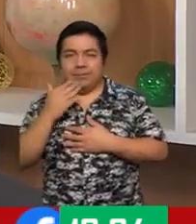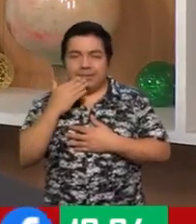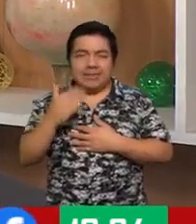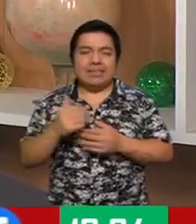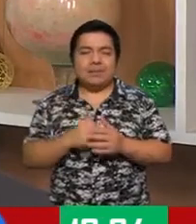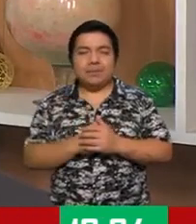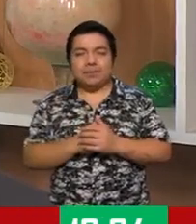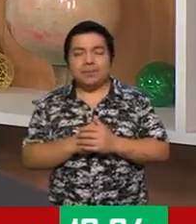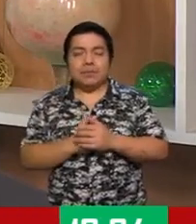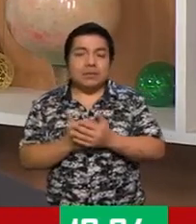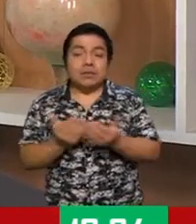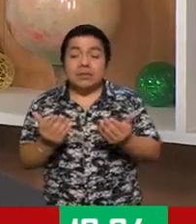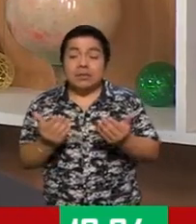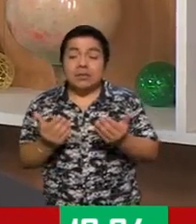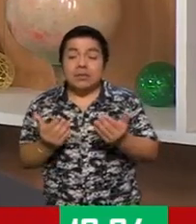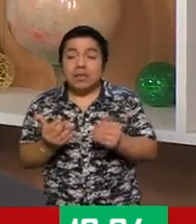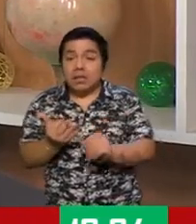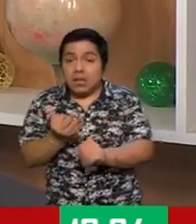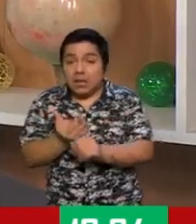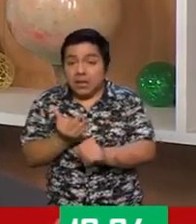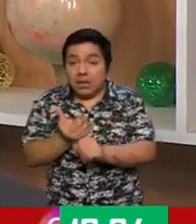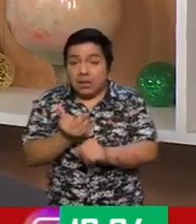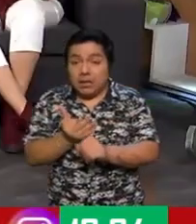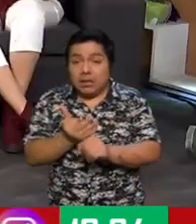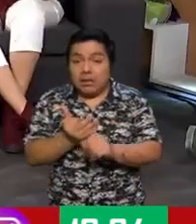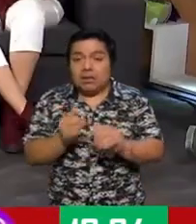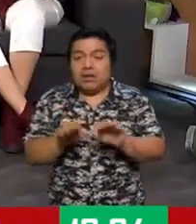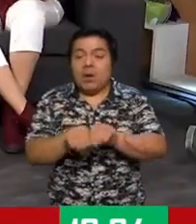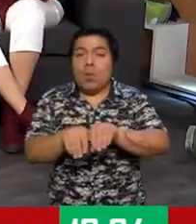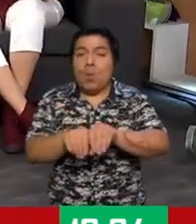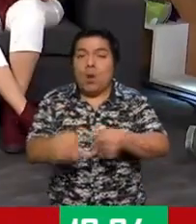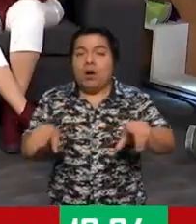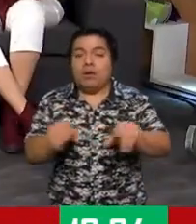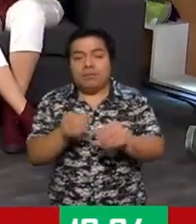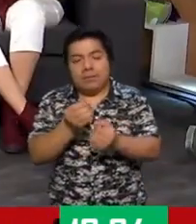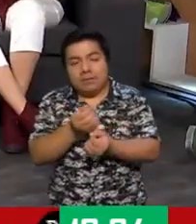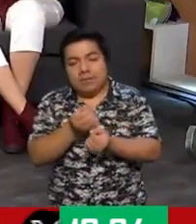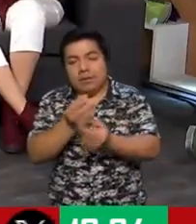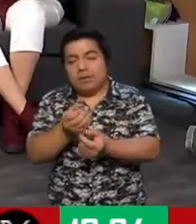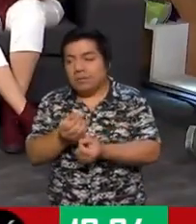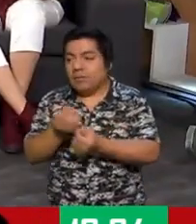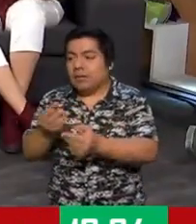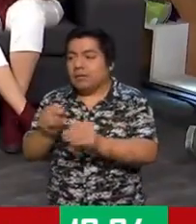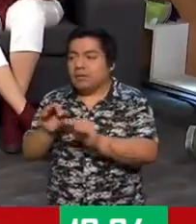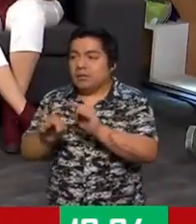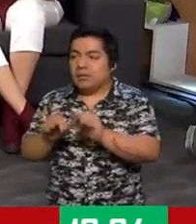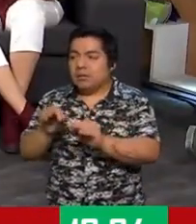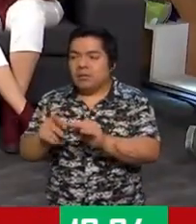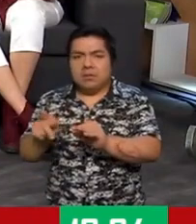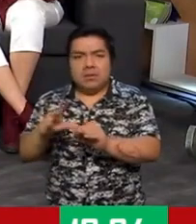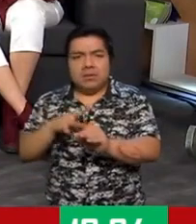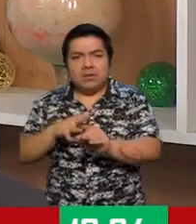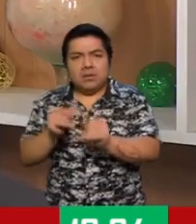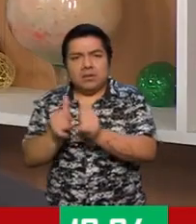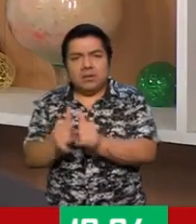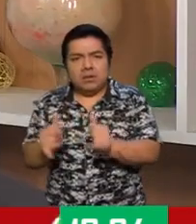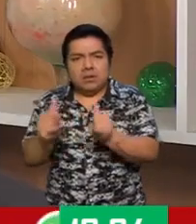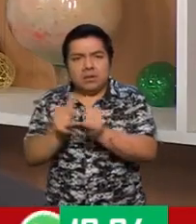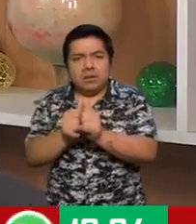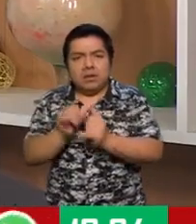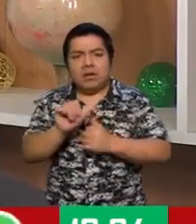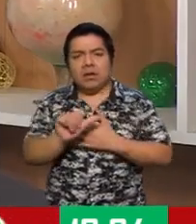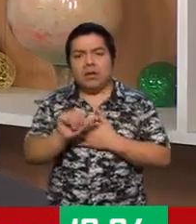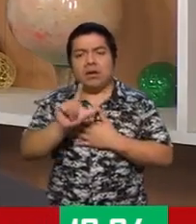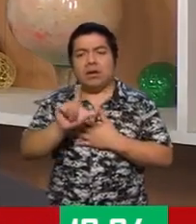bueno, estoy buscando cómo se publique este poema, pero he publicado antes cuentos infantiles. ¿Pero cómo, si ya tenías el premio, Alejandro Aura?